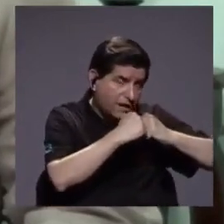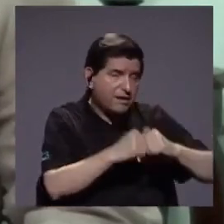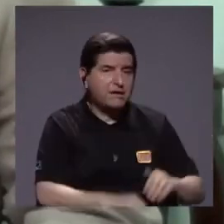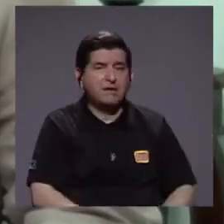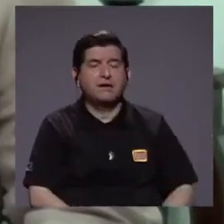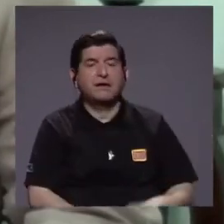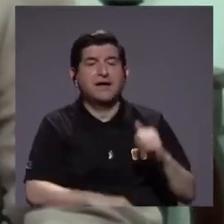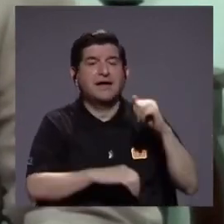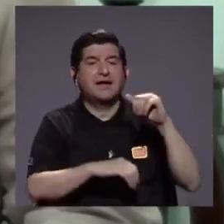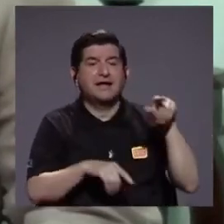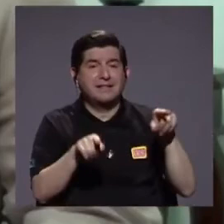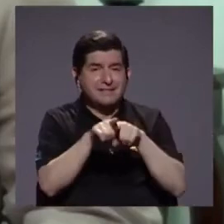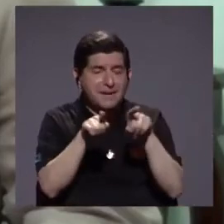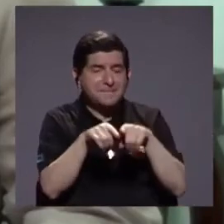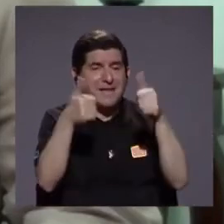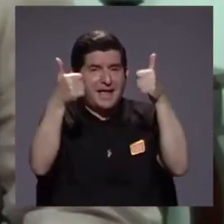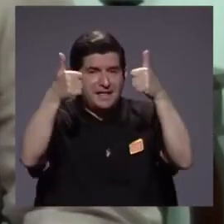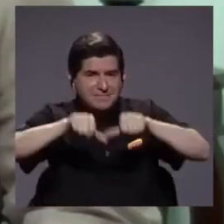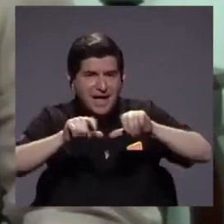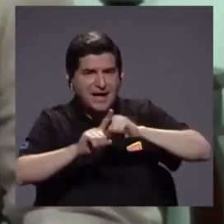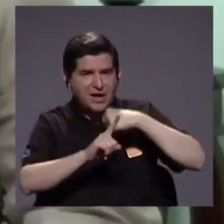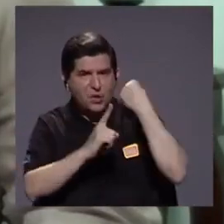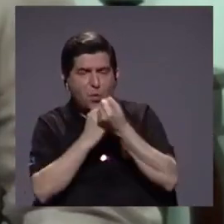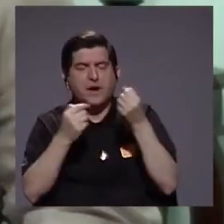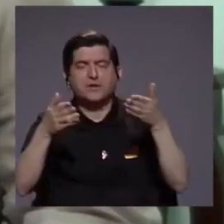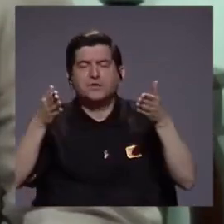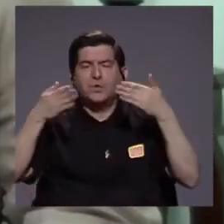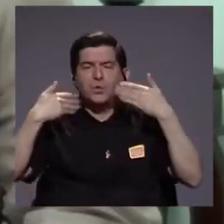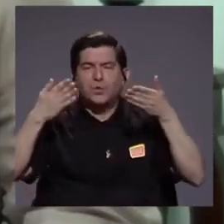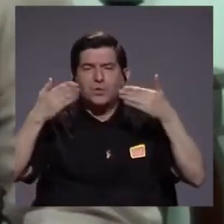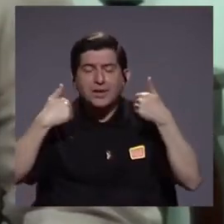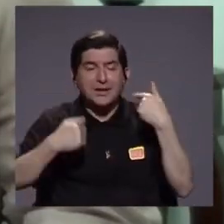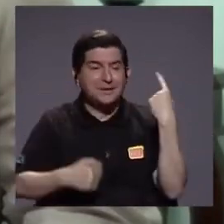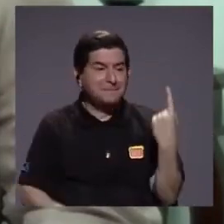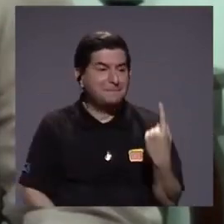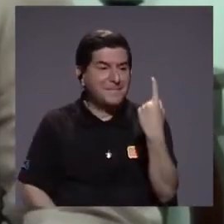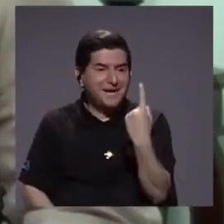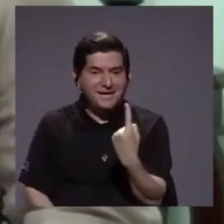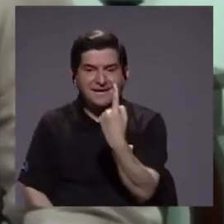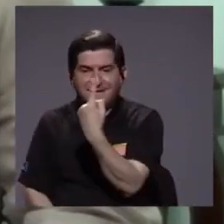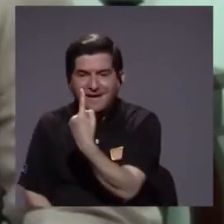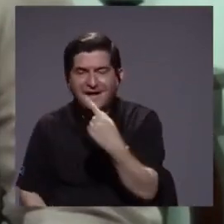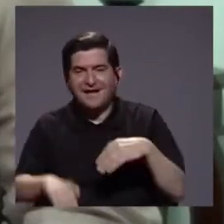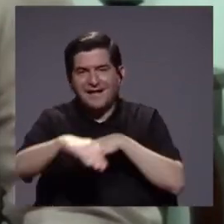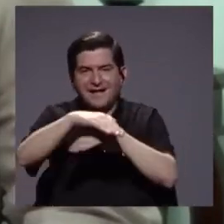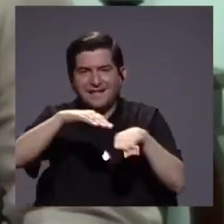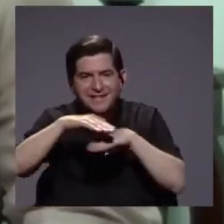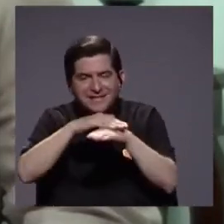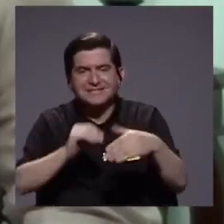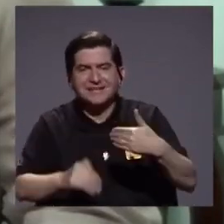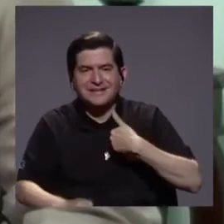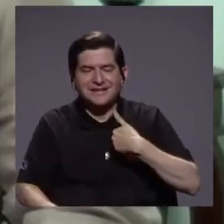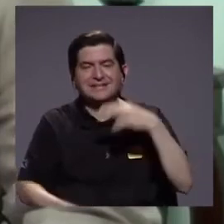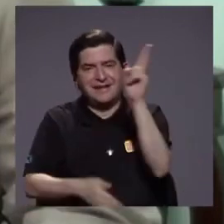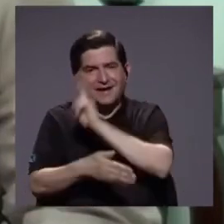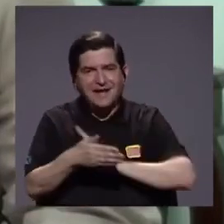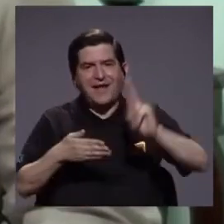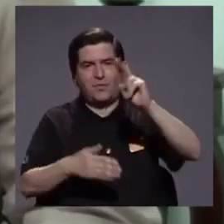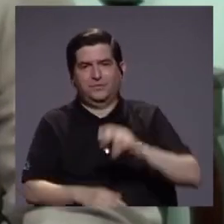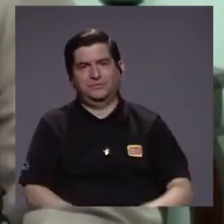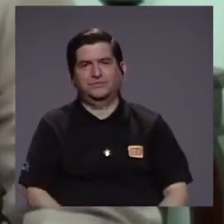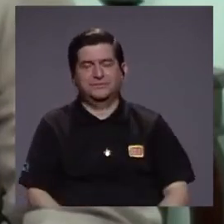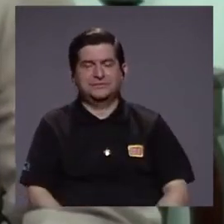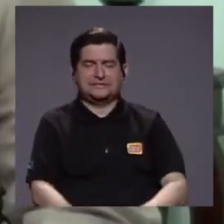en infraestructura acorde a las condiciones climáticas de cada sede y recinto universitario,